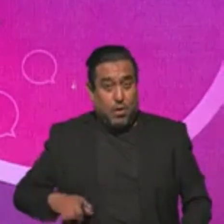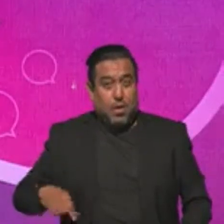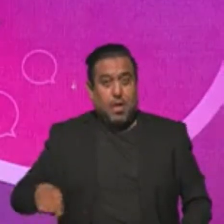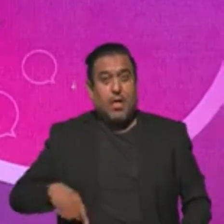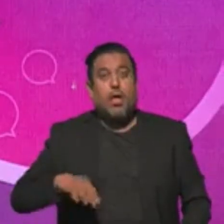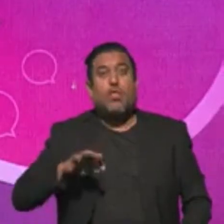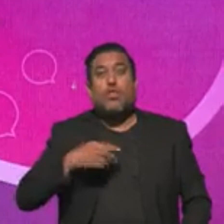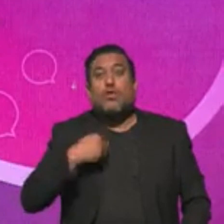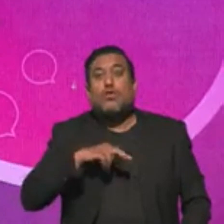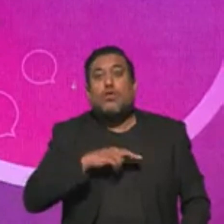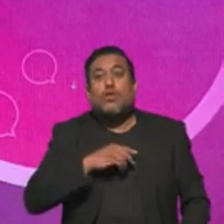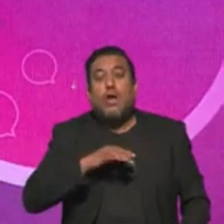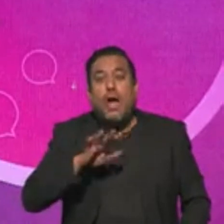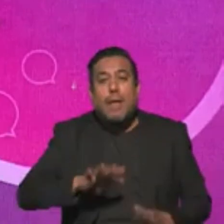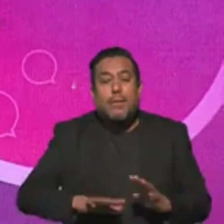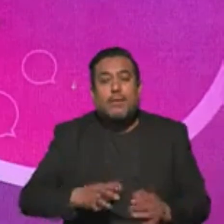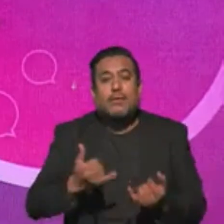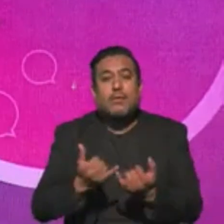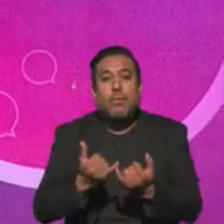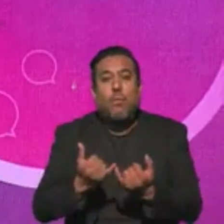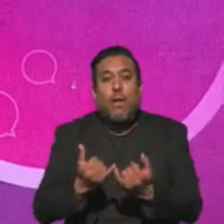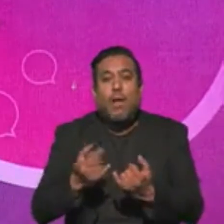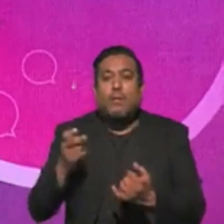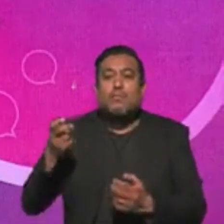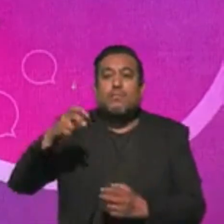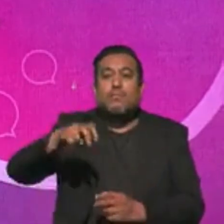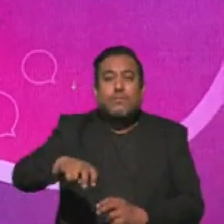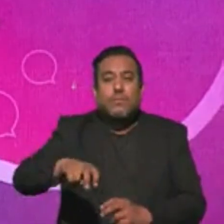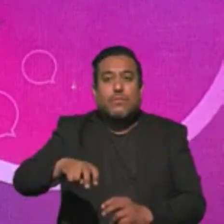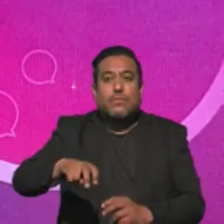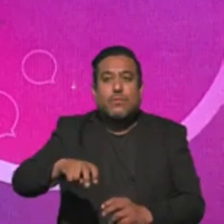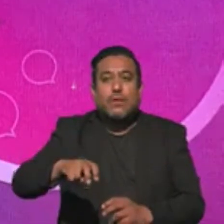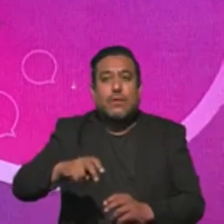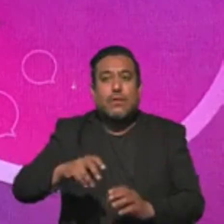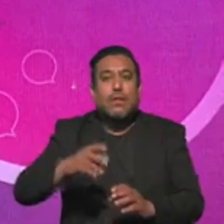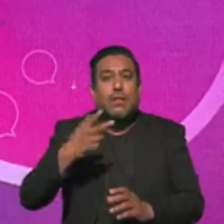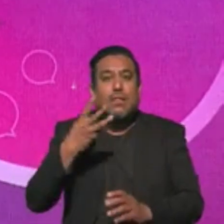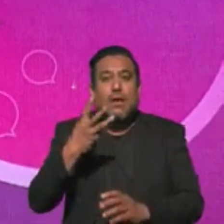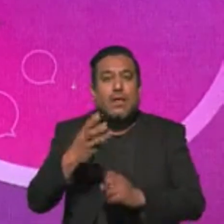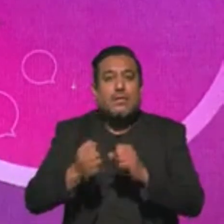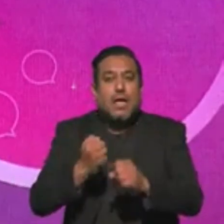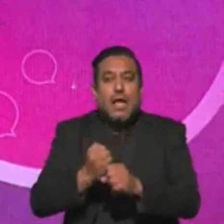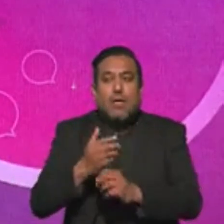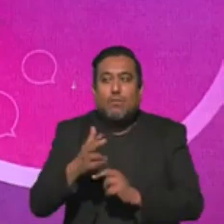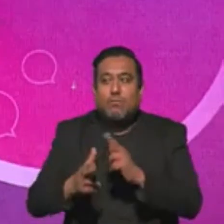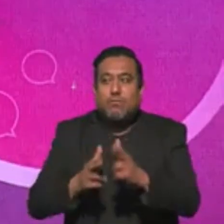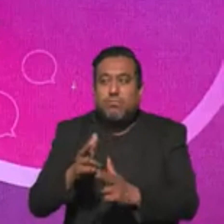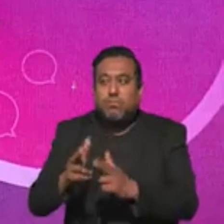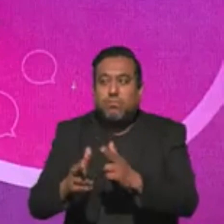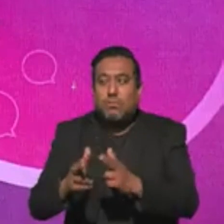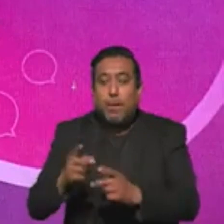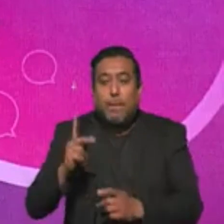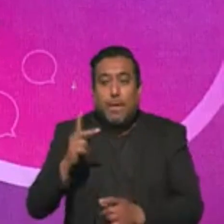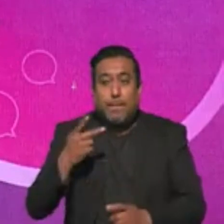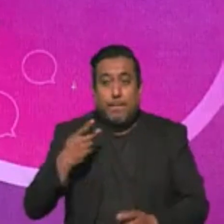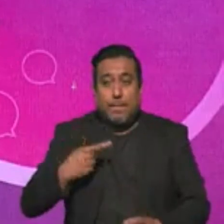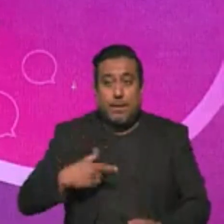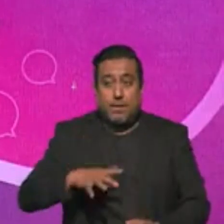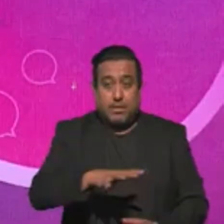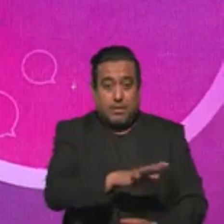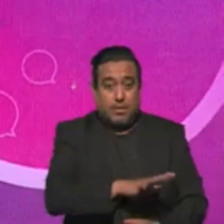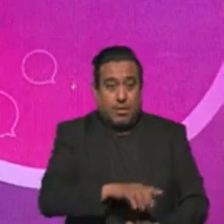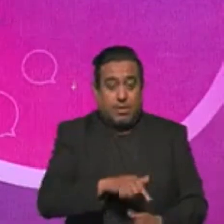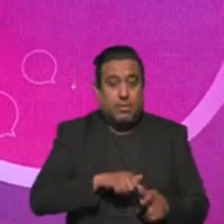pasajeros que nos bajamos en la estación que dura 3 años de trayecto la sociedad sigue